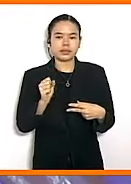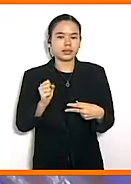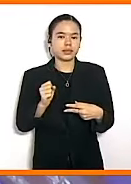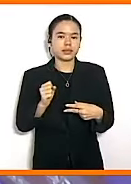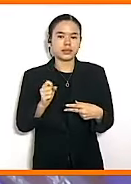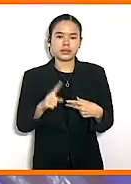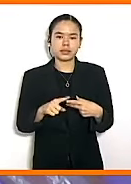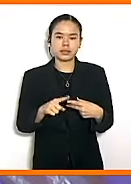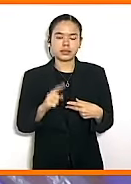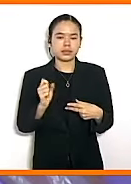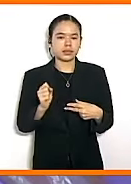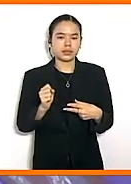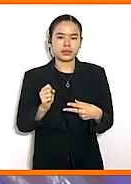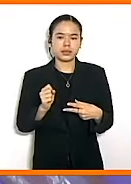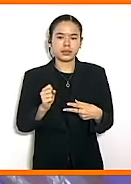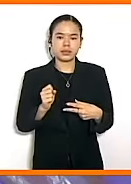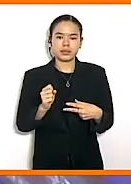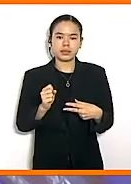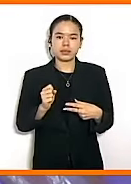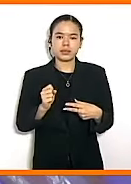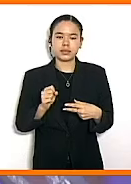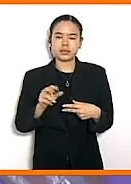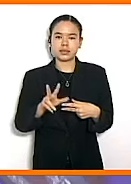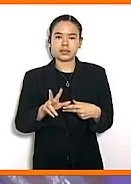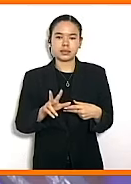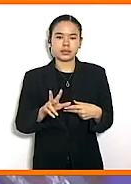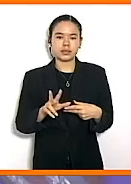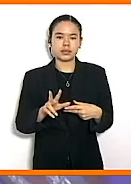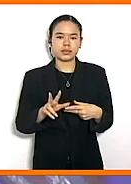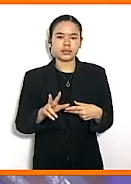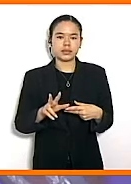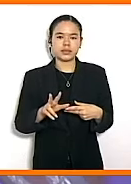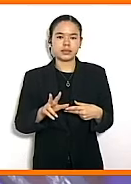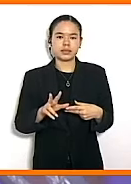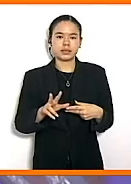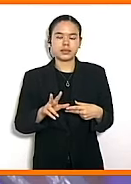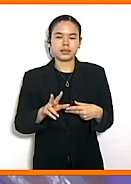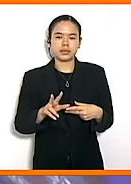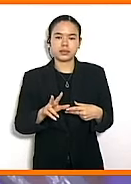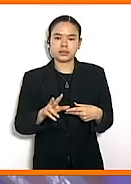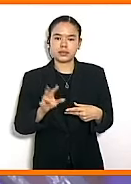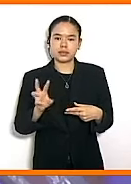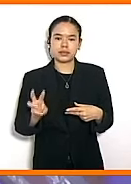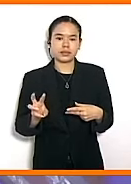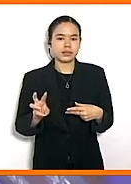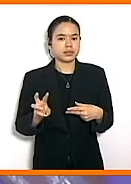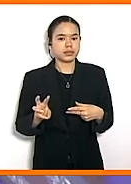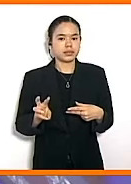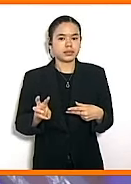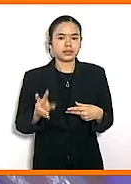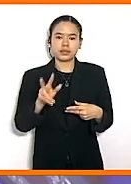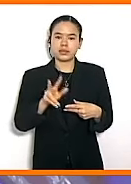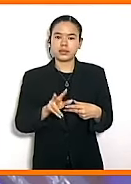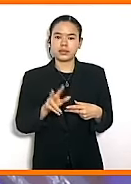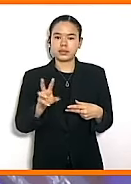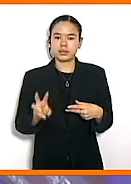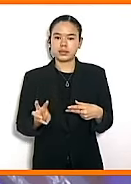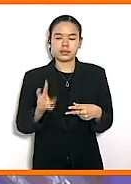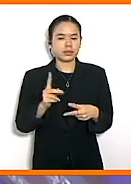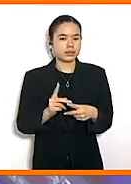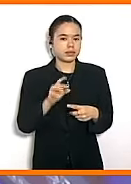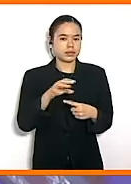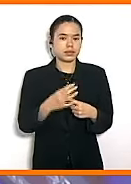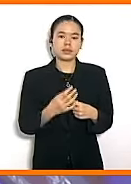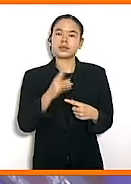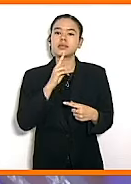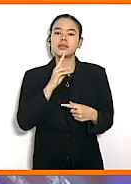ese primer dígito ganador y este es el 3, segundo dígito. Y este es el 6, tu primer número ganador es el 36 con